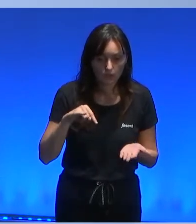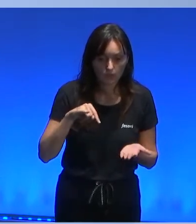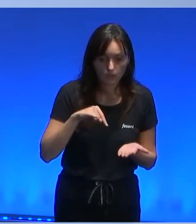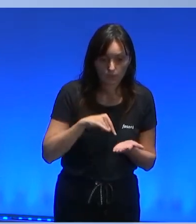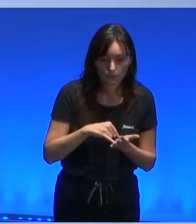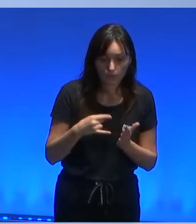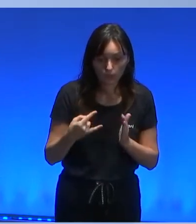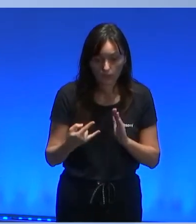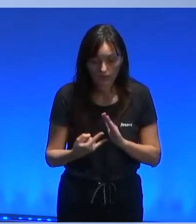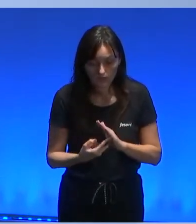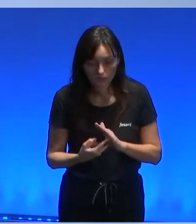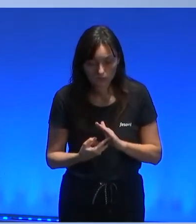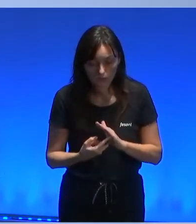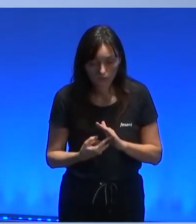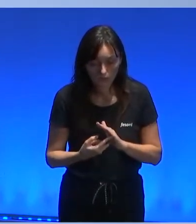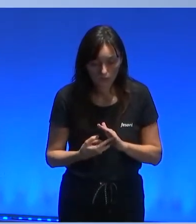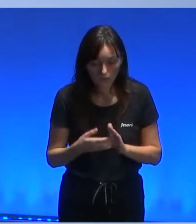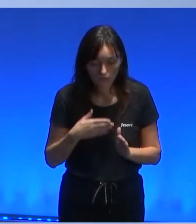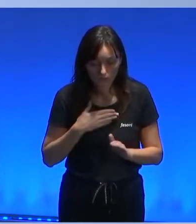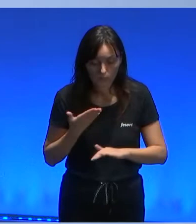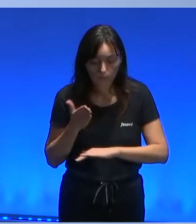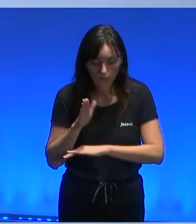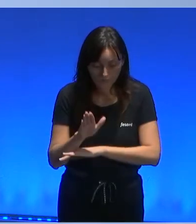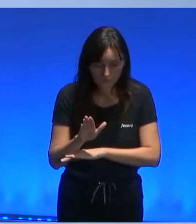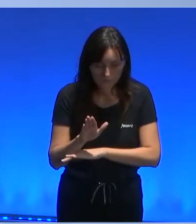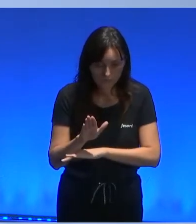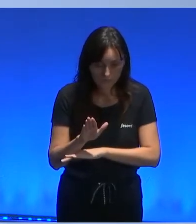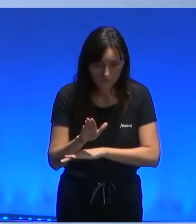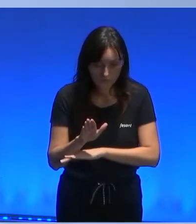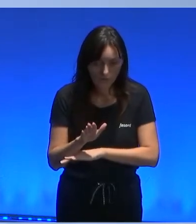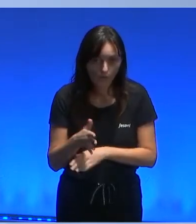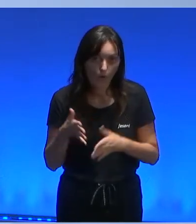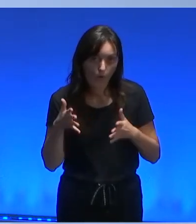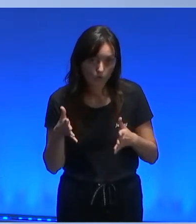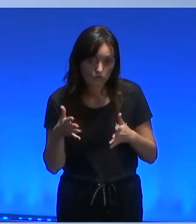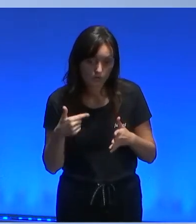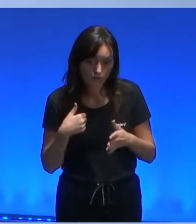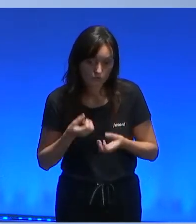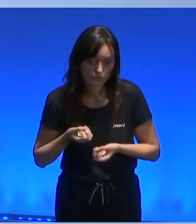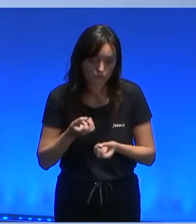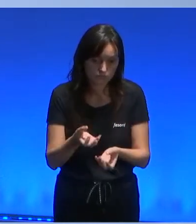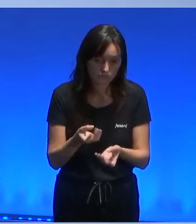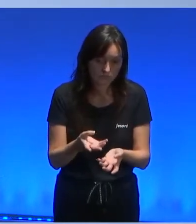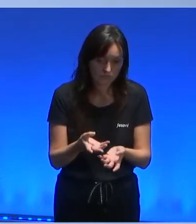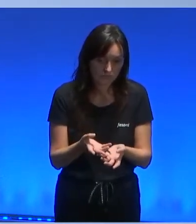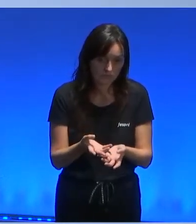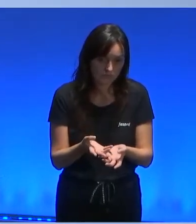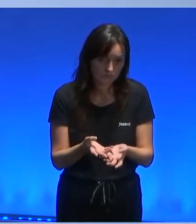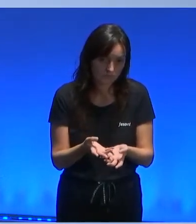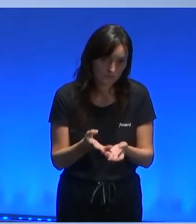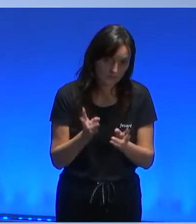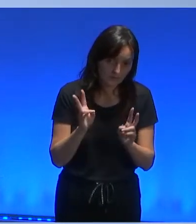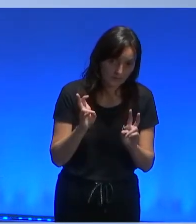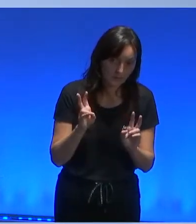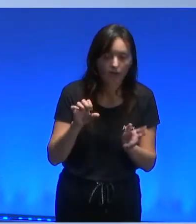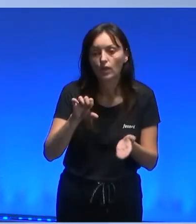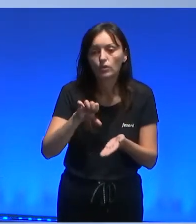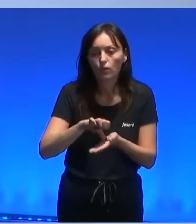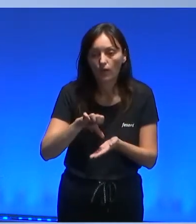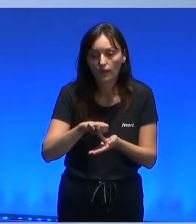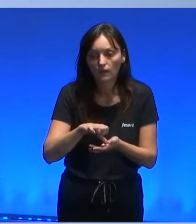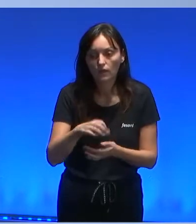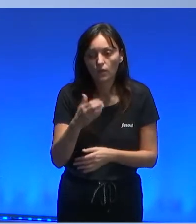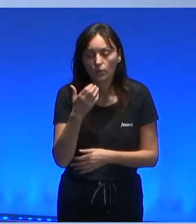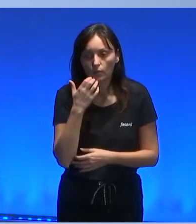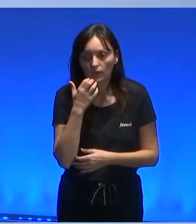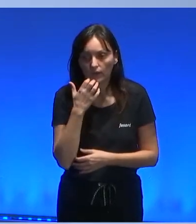nosotros proponemos, el proyecto del Consejo que nosotros proponemos, lo digo por la ciudad, porque, por ejemplo,